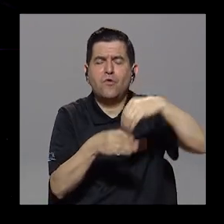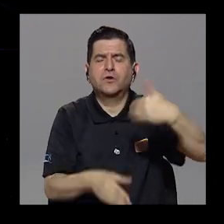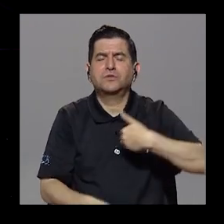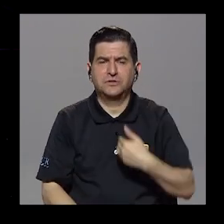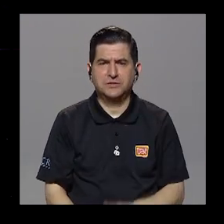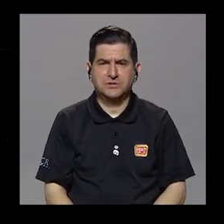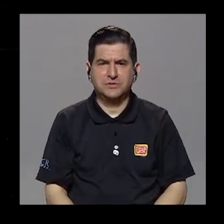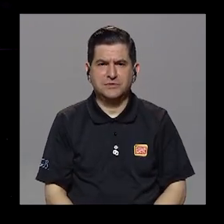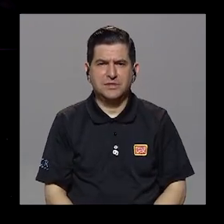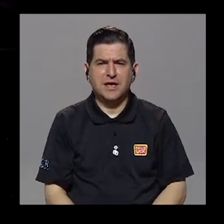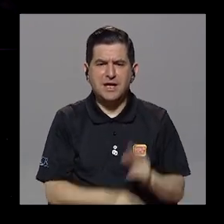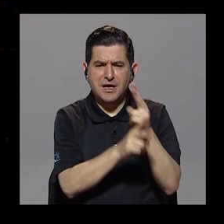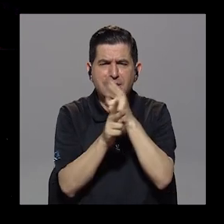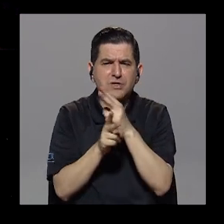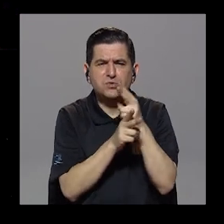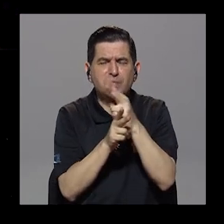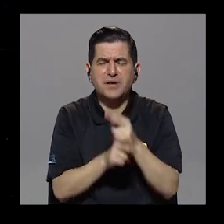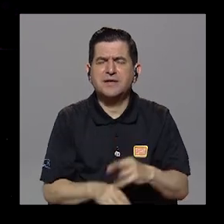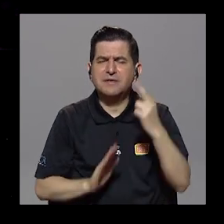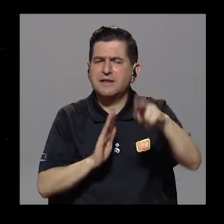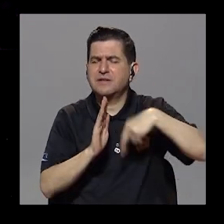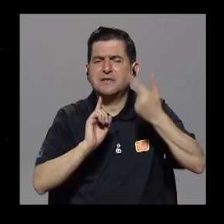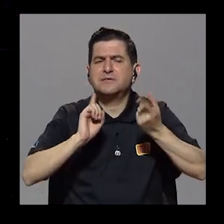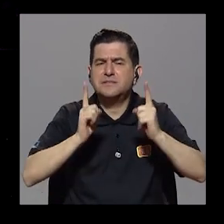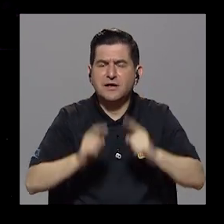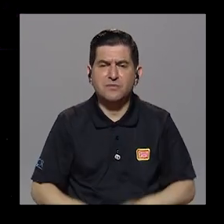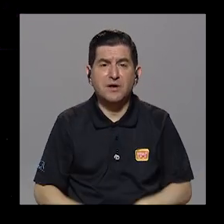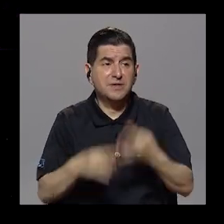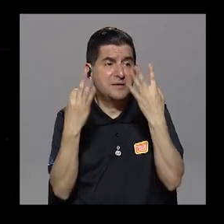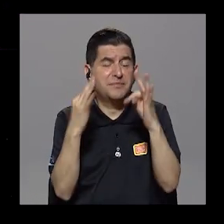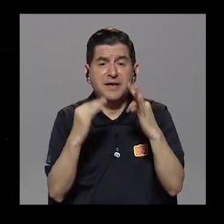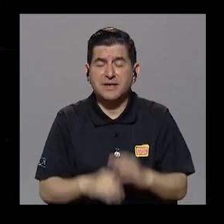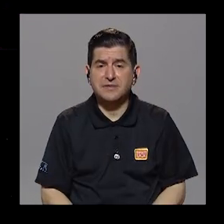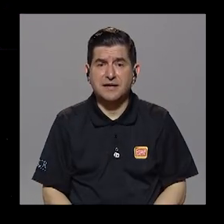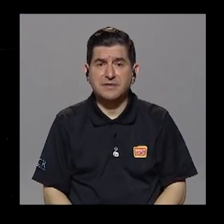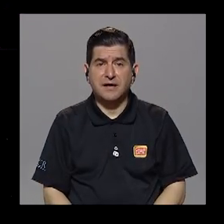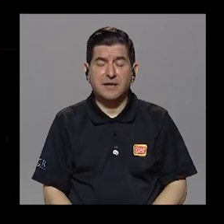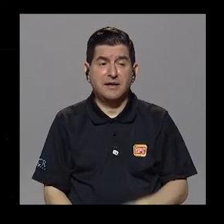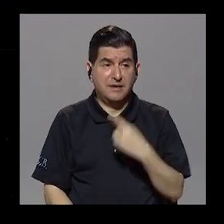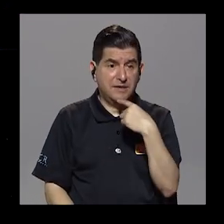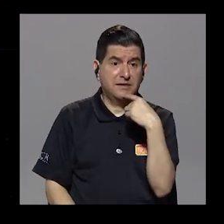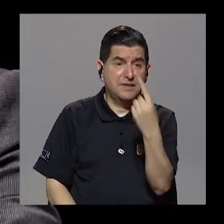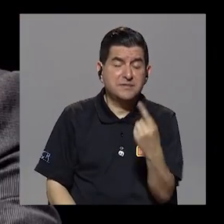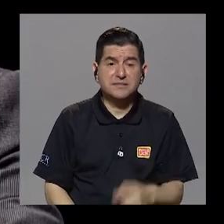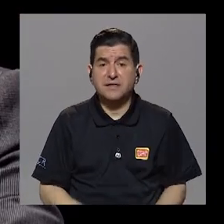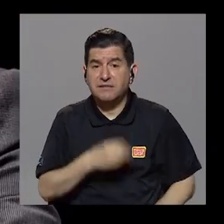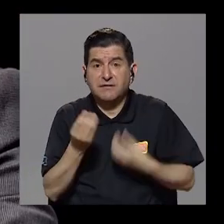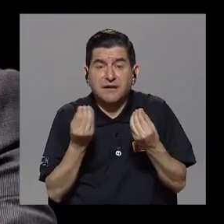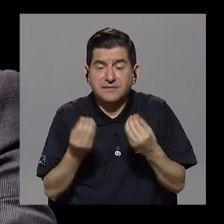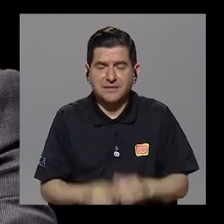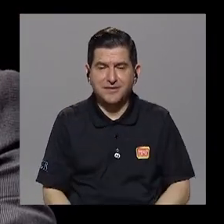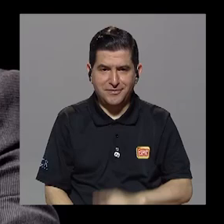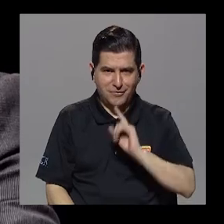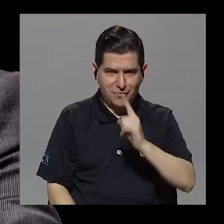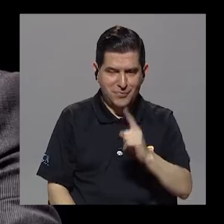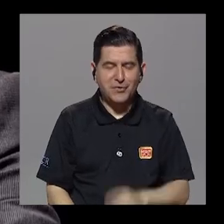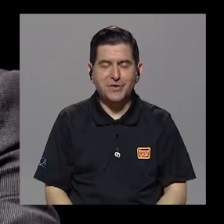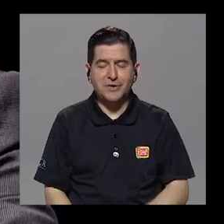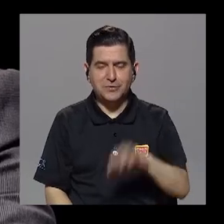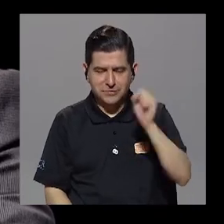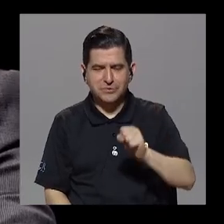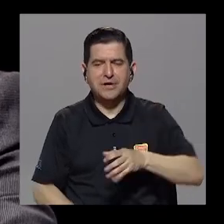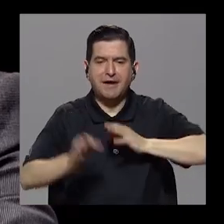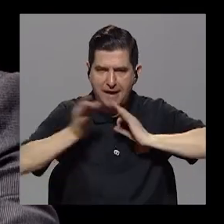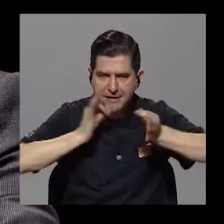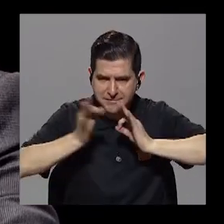fondos disponibles. ¿Qué papel juega la superintendencia en ese sentido para poder de algún modo levantar la voz si pasase? Como bien dice usted, levantando